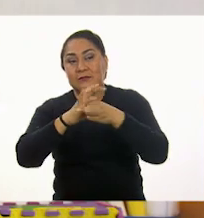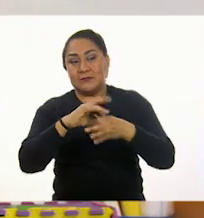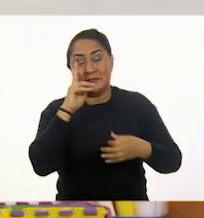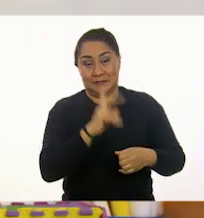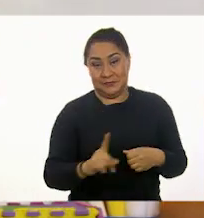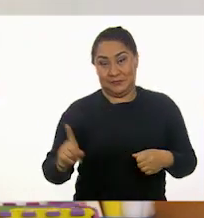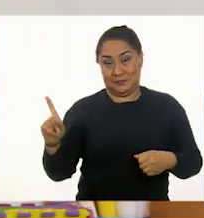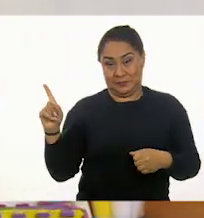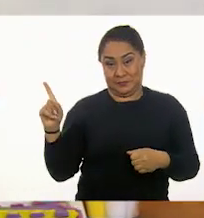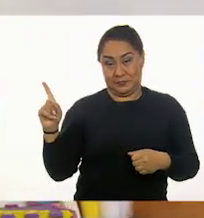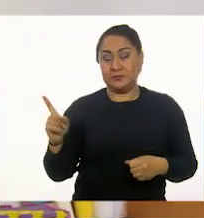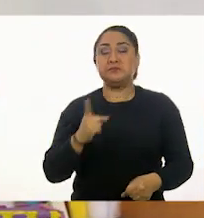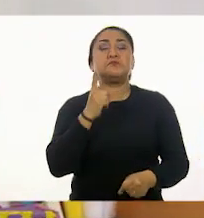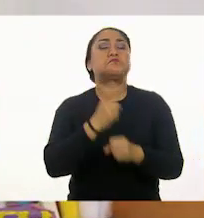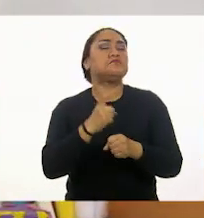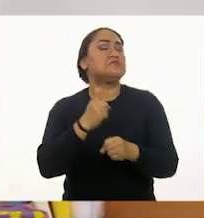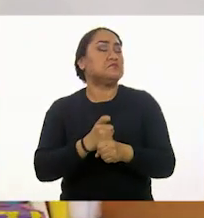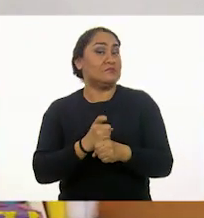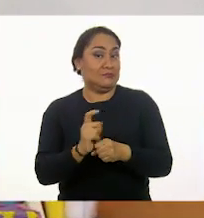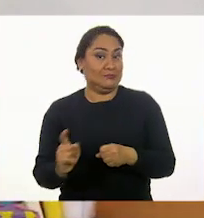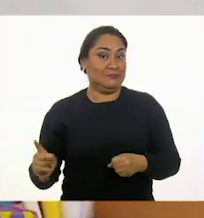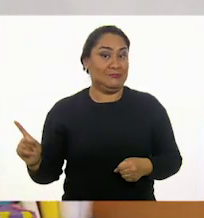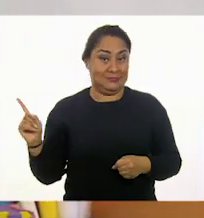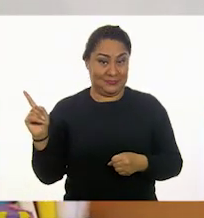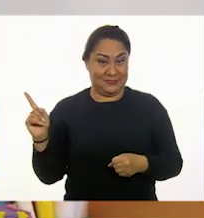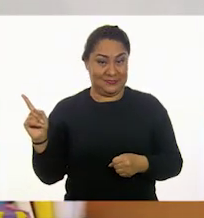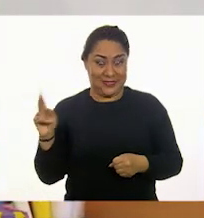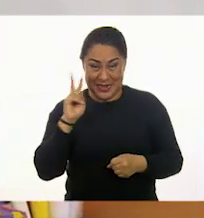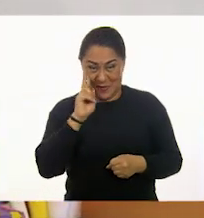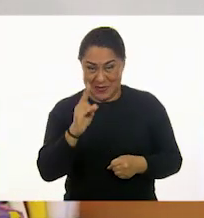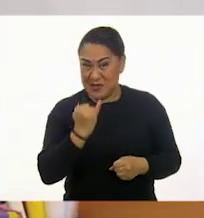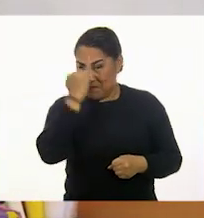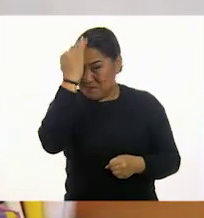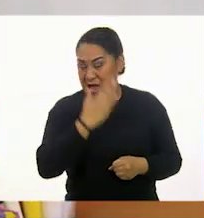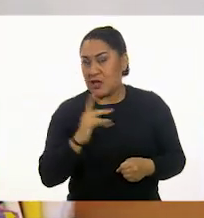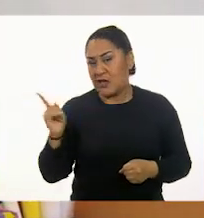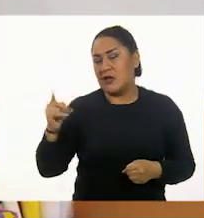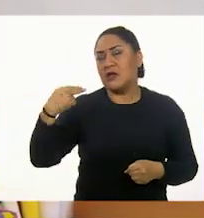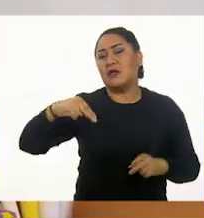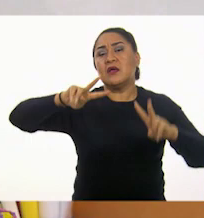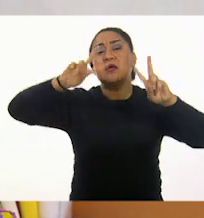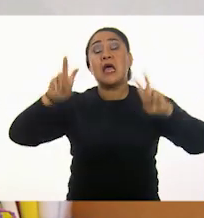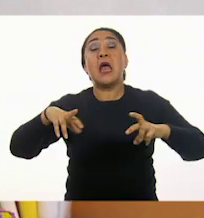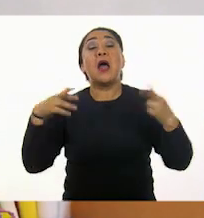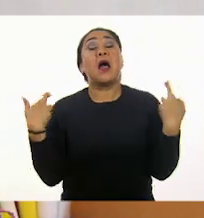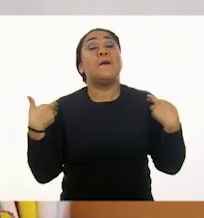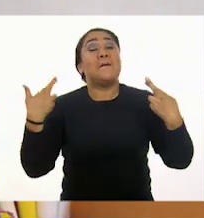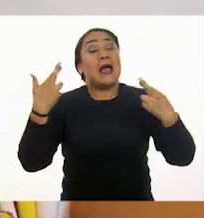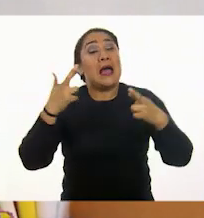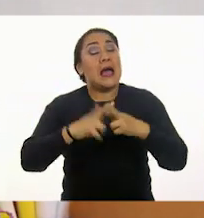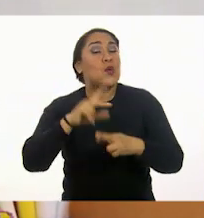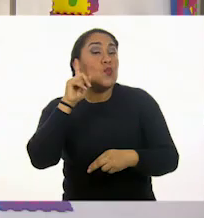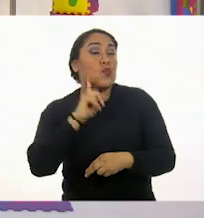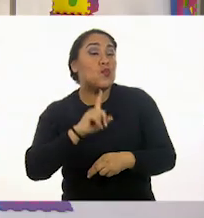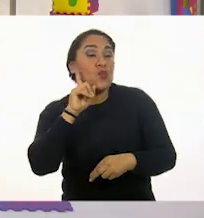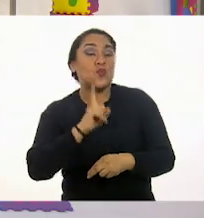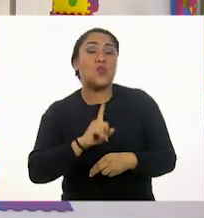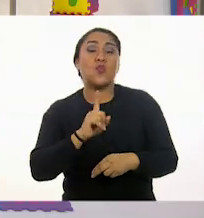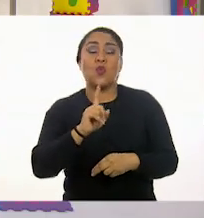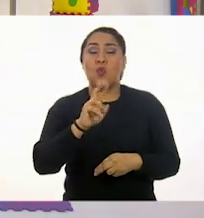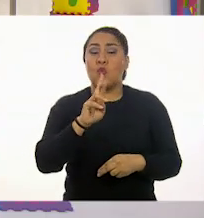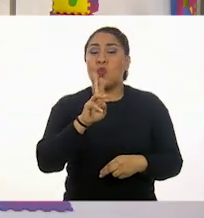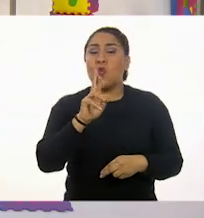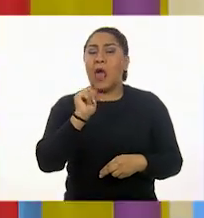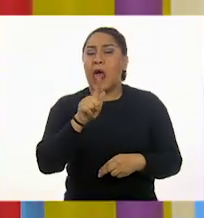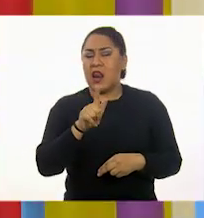viendo. esta Y es la primera, ¿listos? Esta se llama La Maestra Rural. ¿De